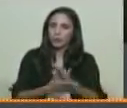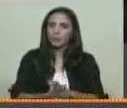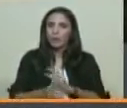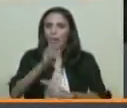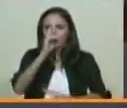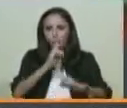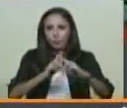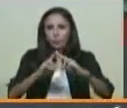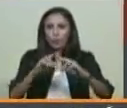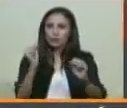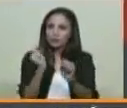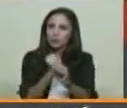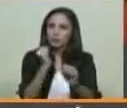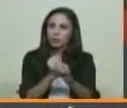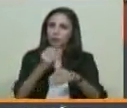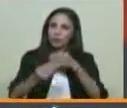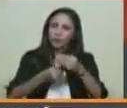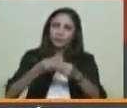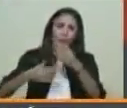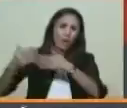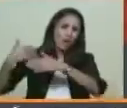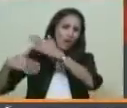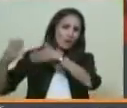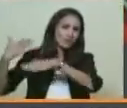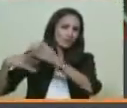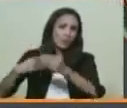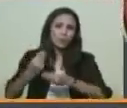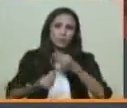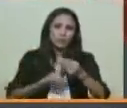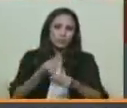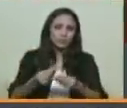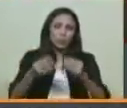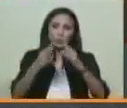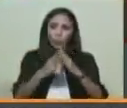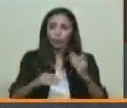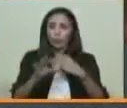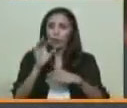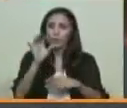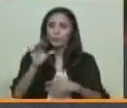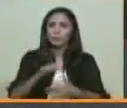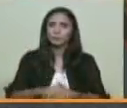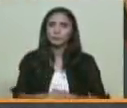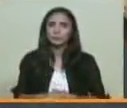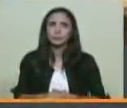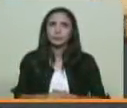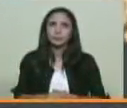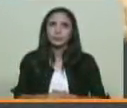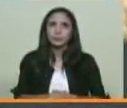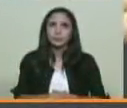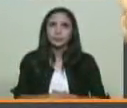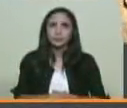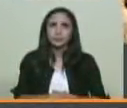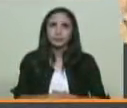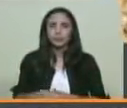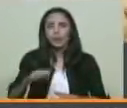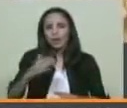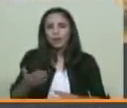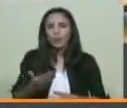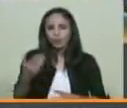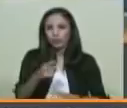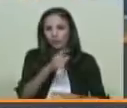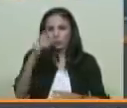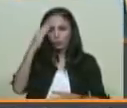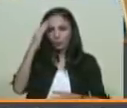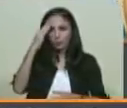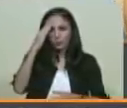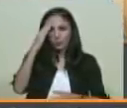reconoce el trabajo que durante años contribuyó a nuestro país. Es importante recordarles que esta obra fue